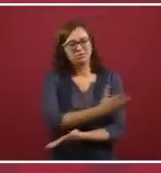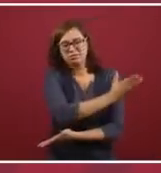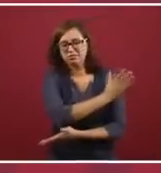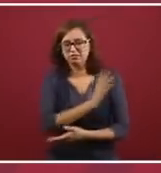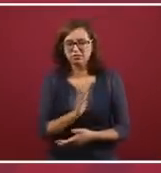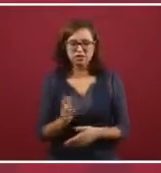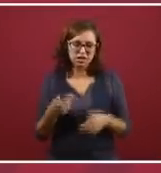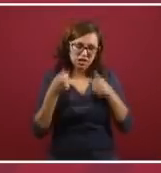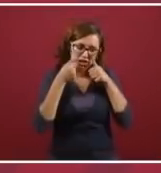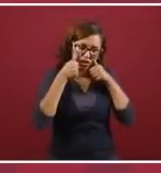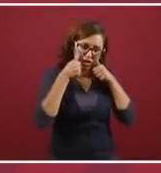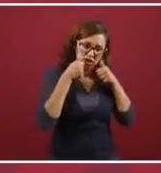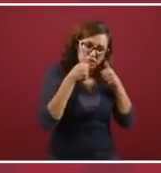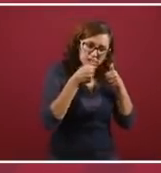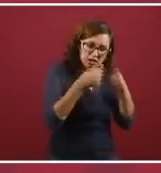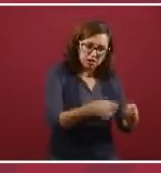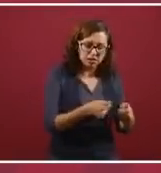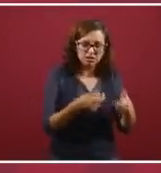anclarnos